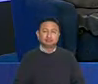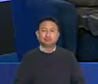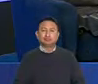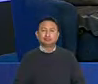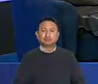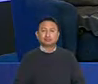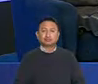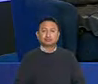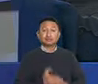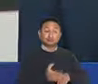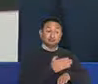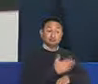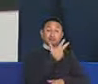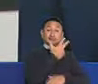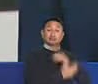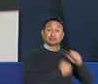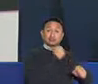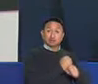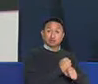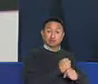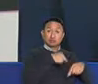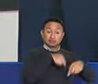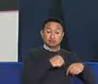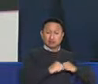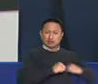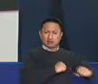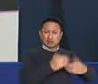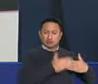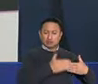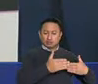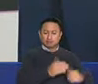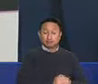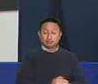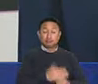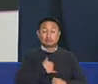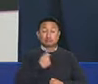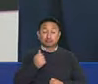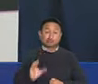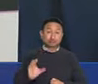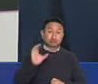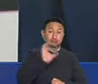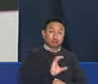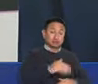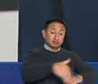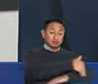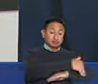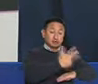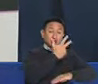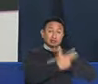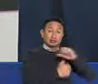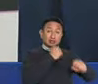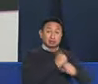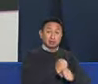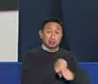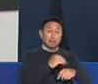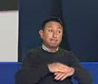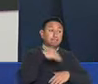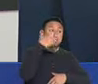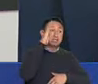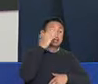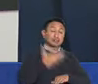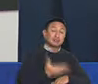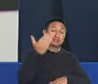estos 3 años y medio hemos trabajado muchísimo. De hecho, la inversión que se ha hecho en vialidad en estos 3 años y medio es superior a